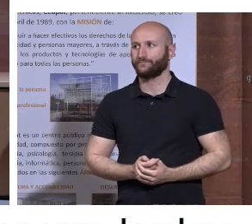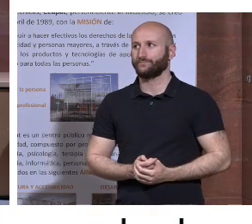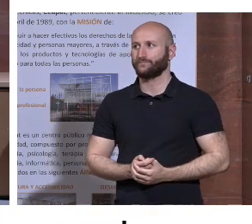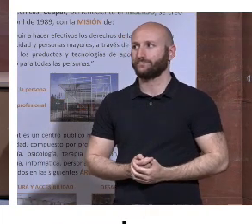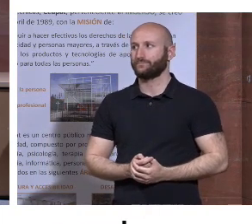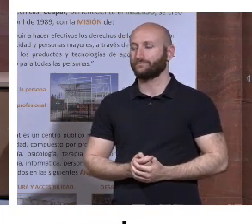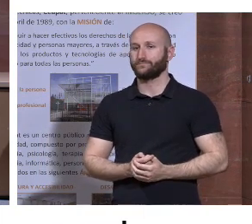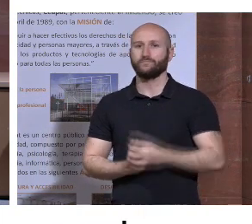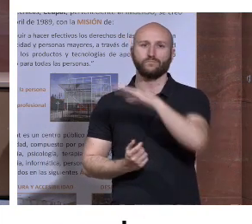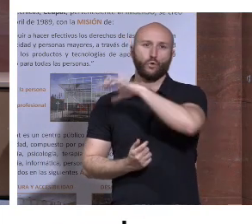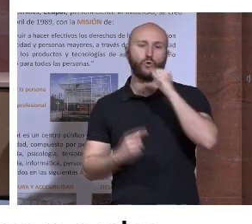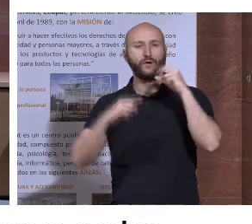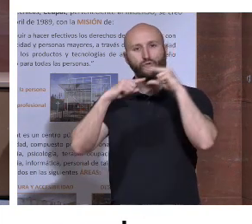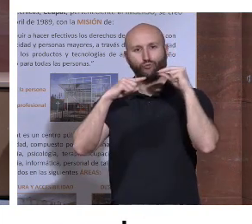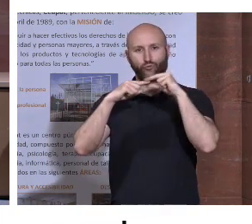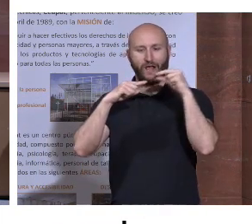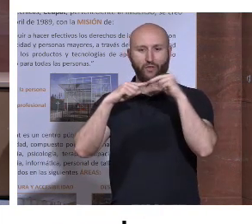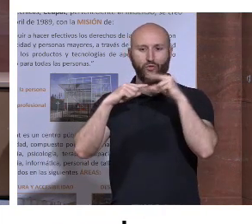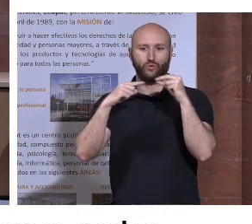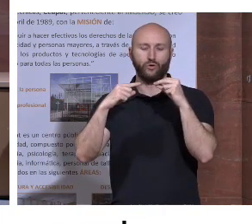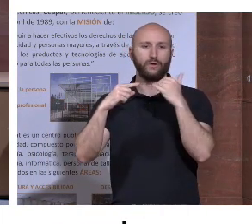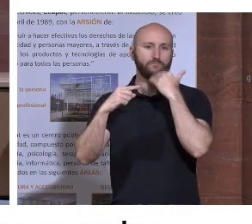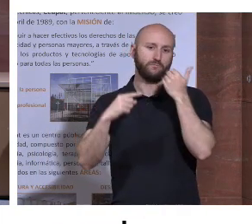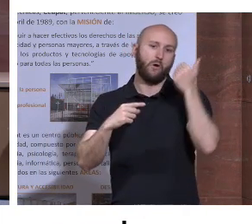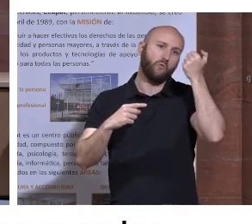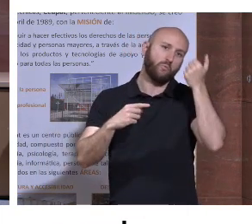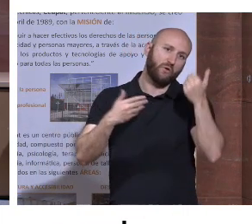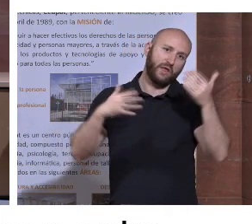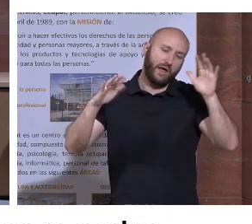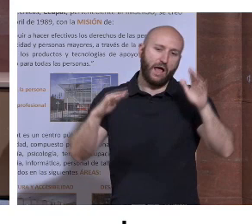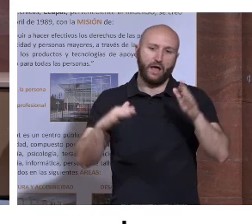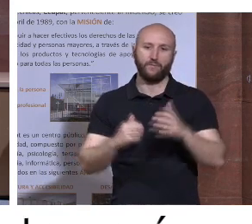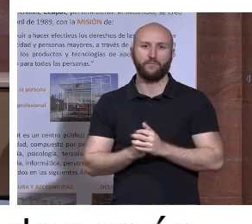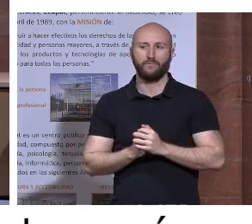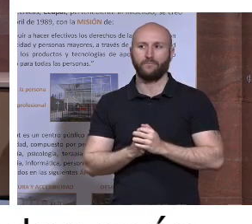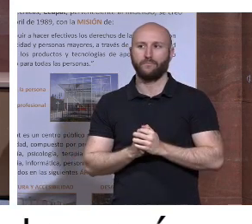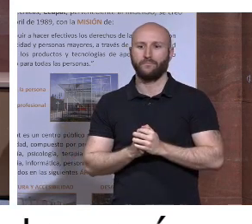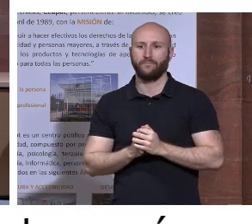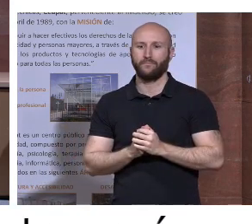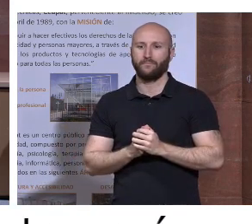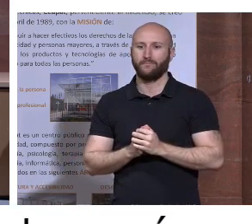No sé, voy a coger un rotulador más gordo para... Esto es un body. No pasa nada, Paco. Eres Paco, ¿verdad?